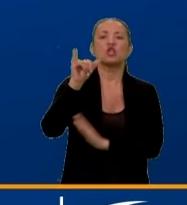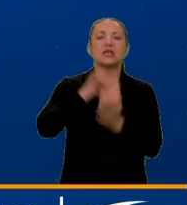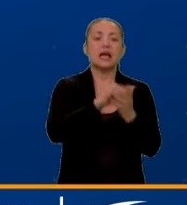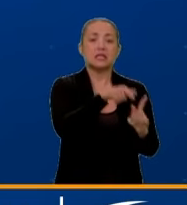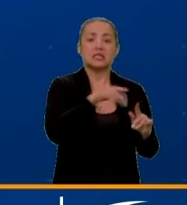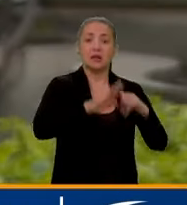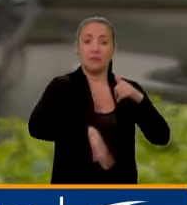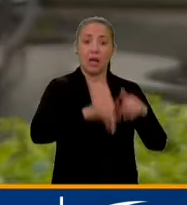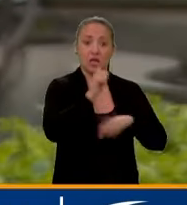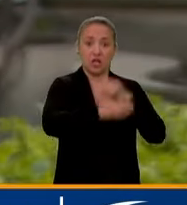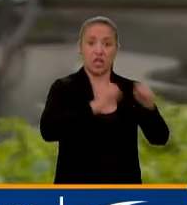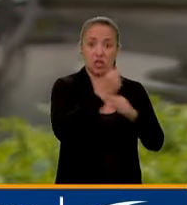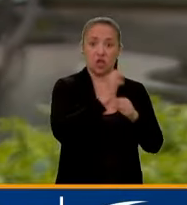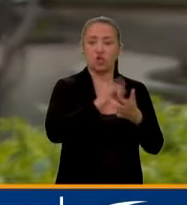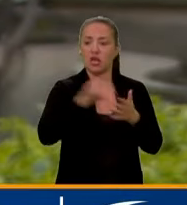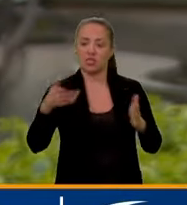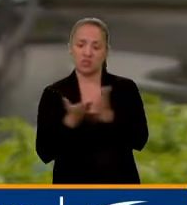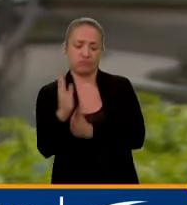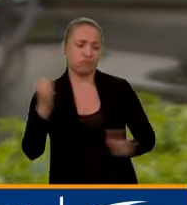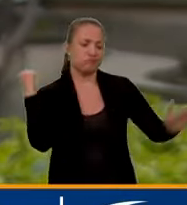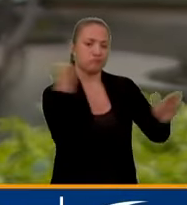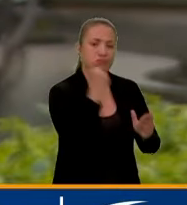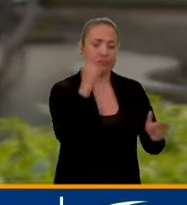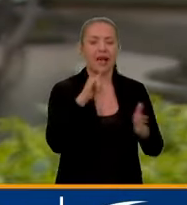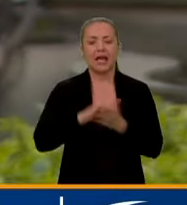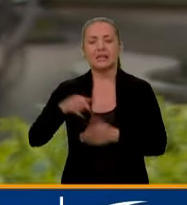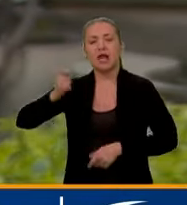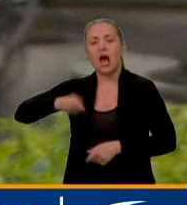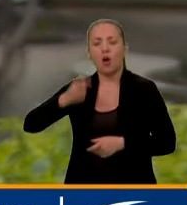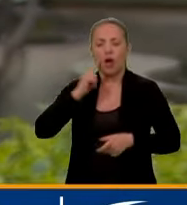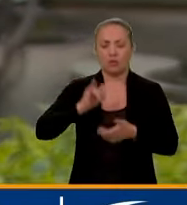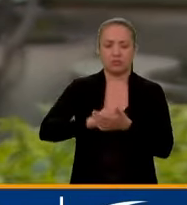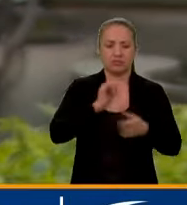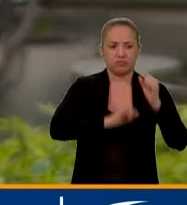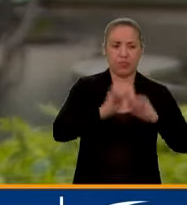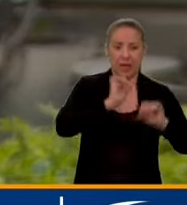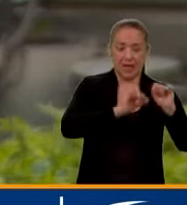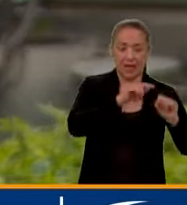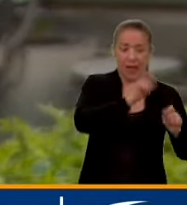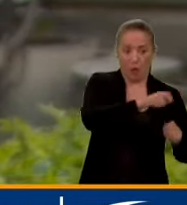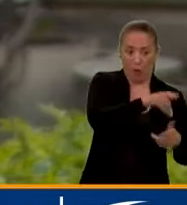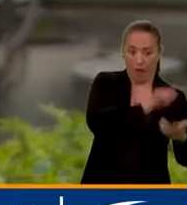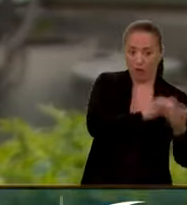lesionado con arma blanca. Para la defensa, este resultado es relevante en medio del proceso penal.